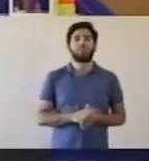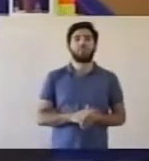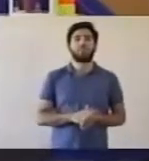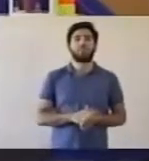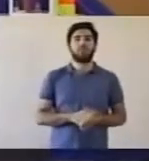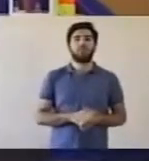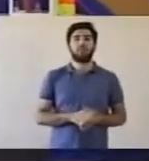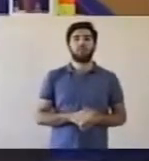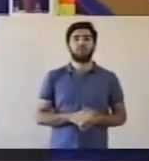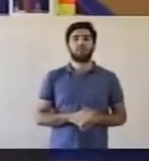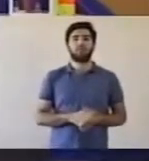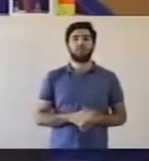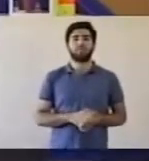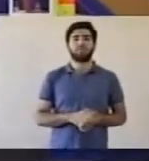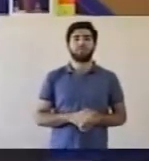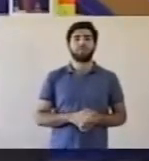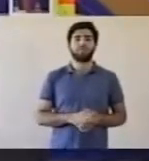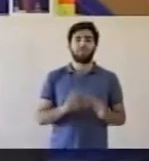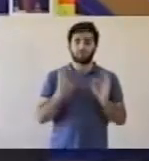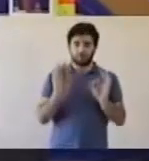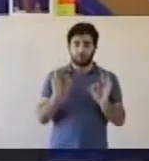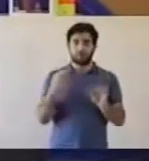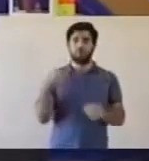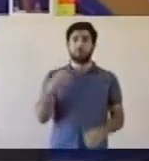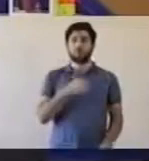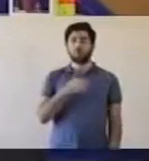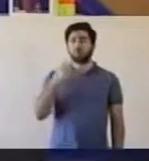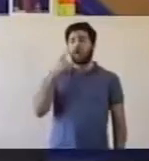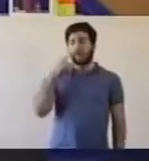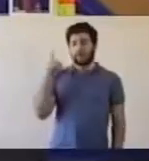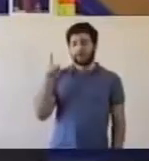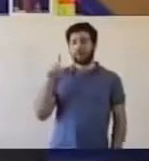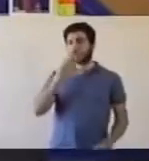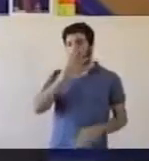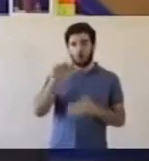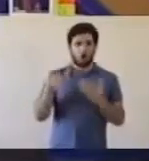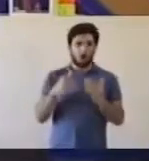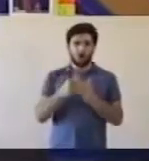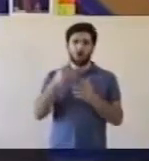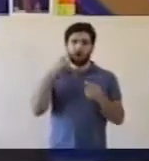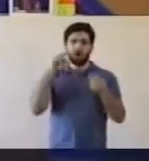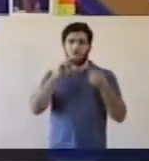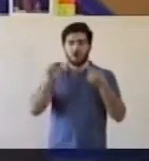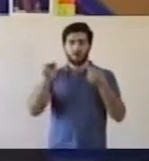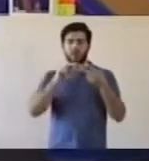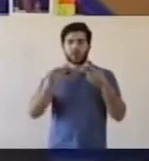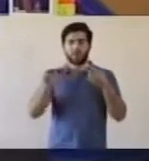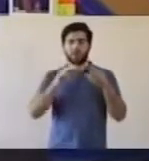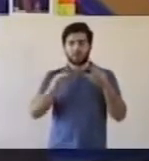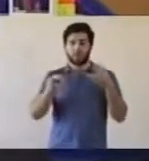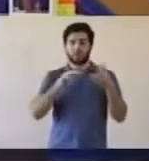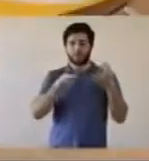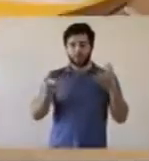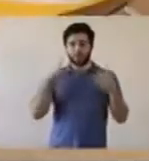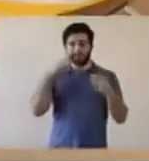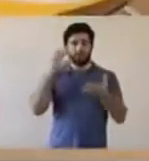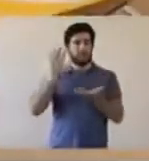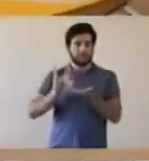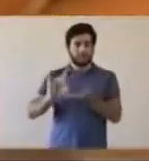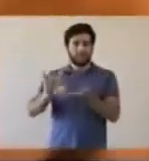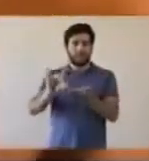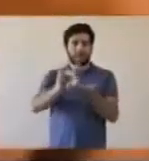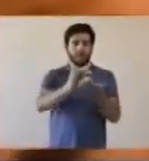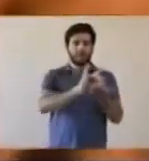y que nos amemos, ¿verdad? Ahora vamos a ver por qué el que tenga todo esto, los nombres de nosotros.